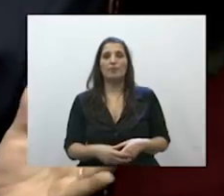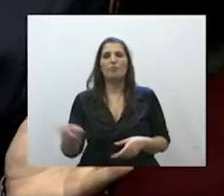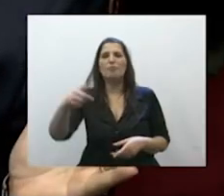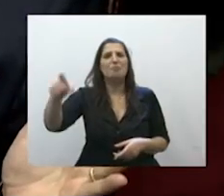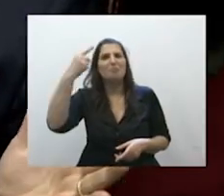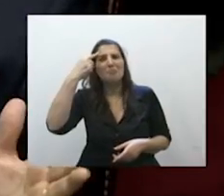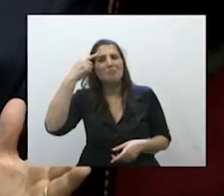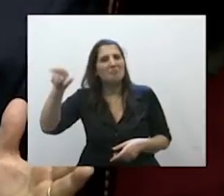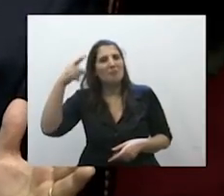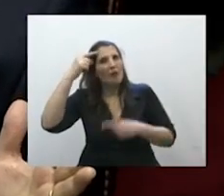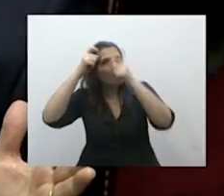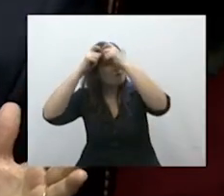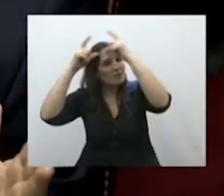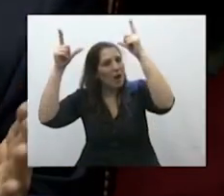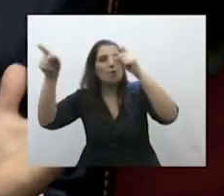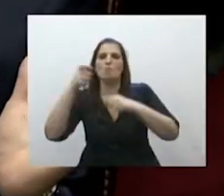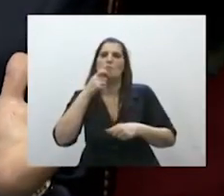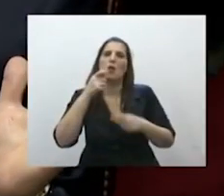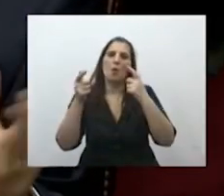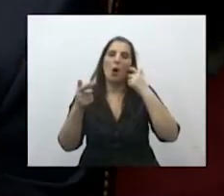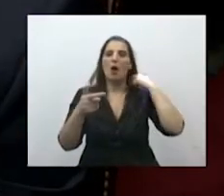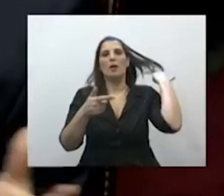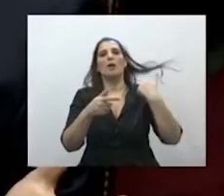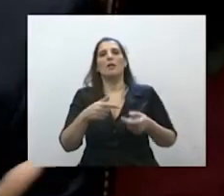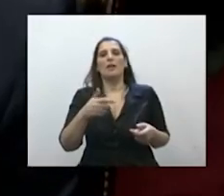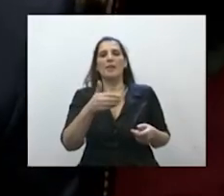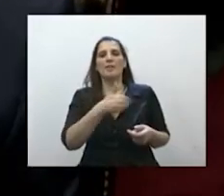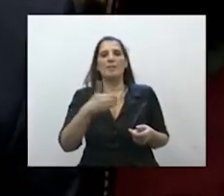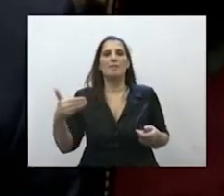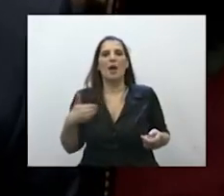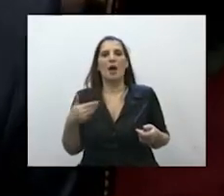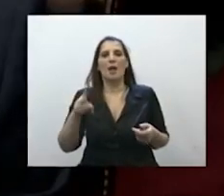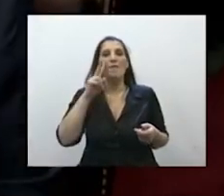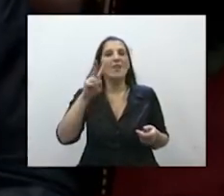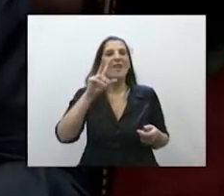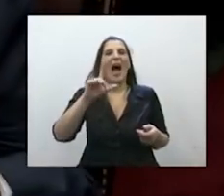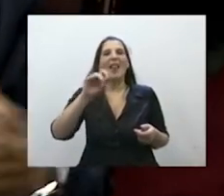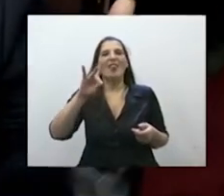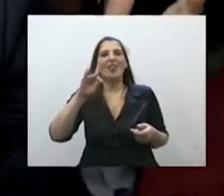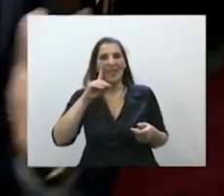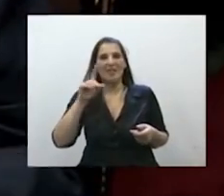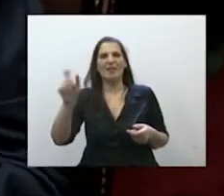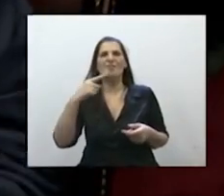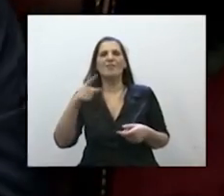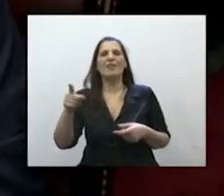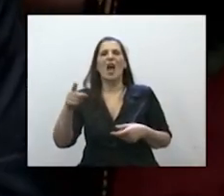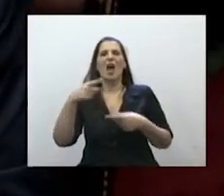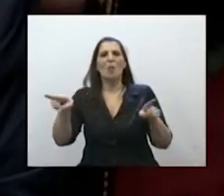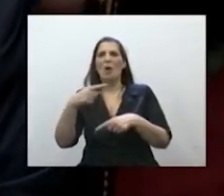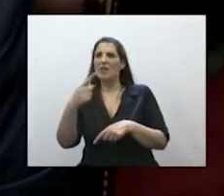imagínense ustedes que la madre de Vivaldi, por ejemplo, por hablar de algo que nos puede gustar a todos, le haya negado el derecho a la